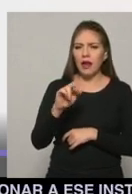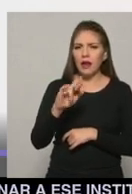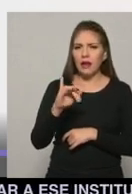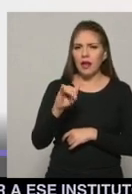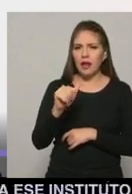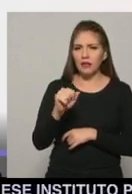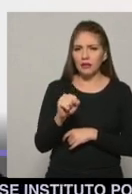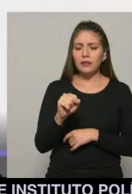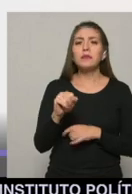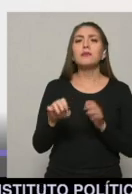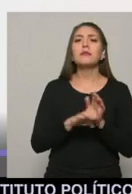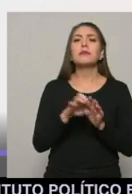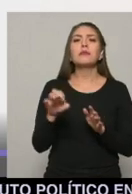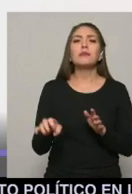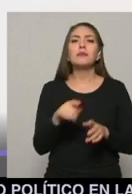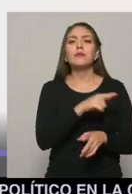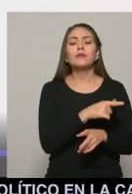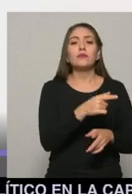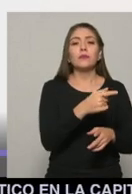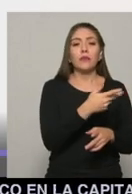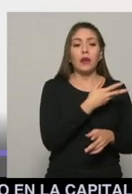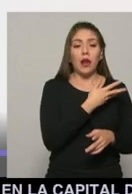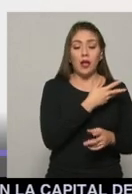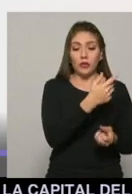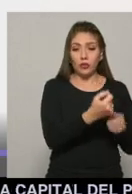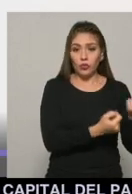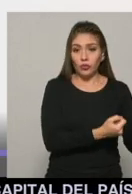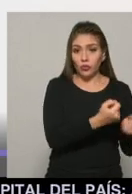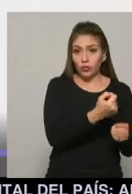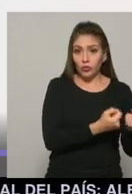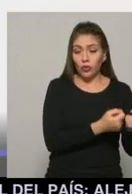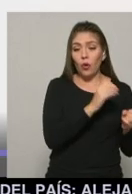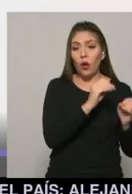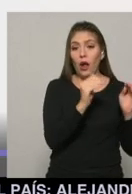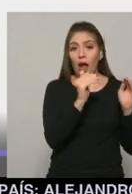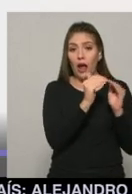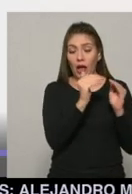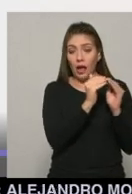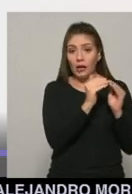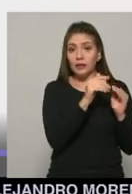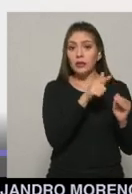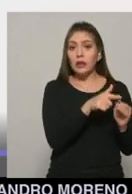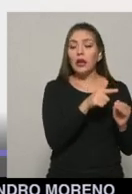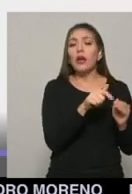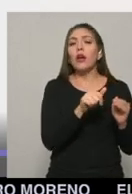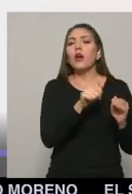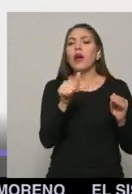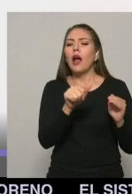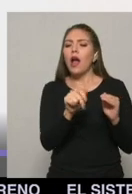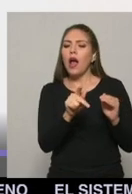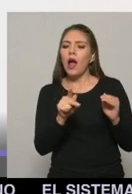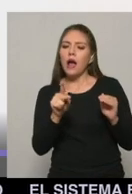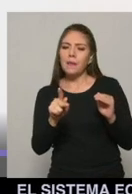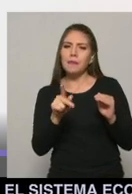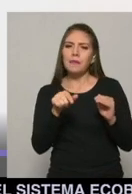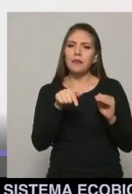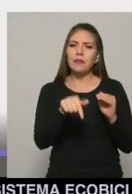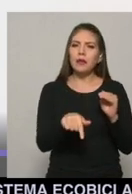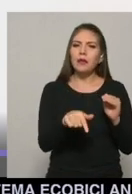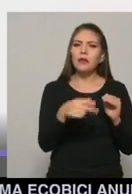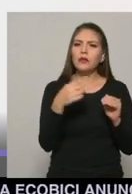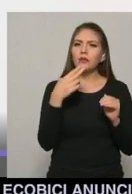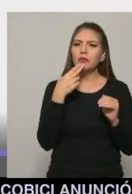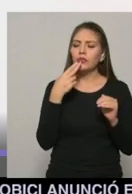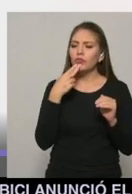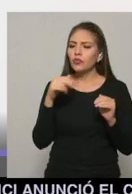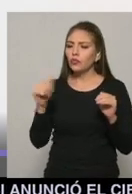servicio, por ejemplo, alguien que tiene un vehículo o una habitación en su casa, y un proveedor o un usuario